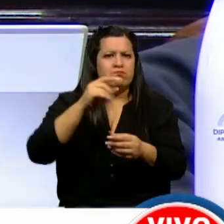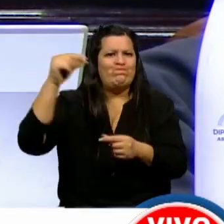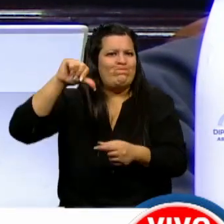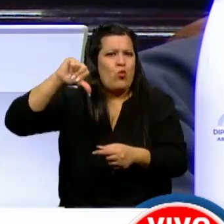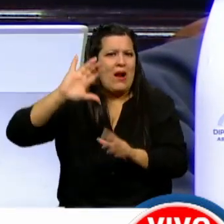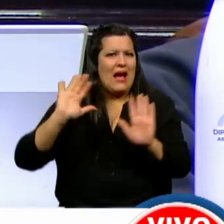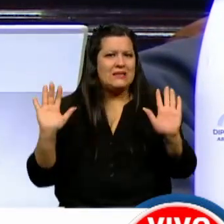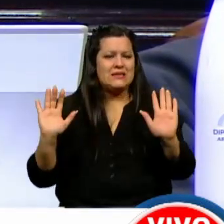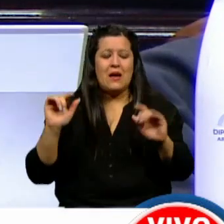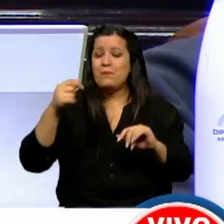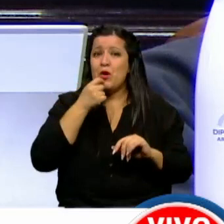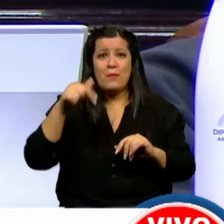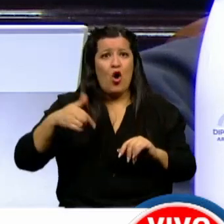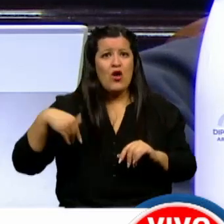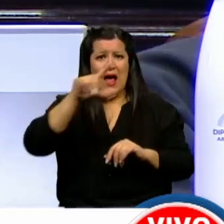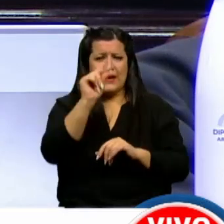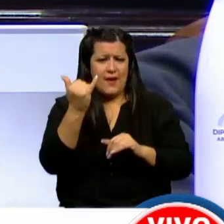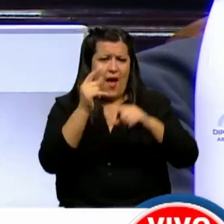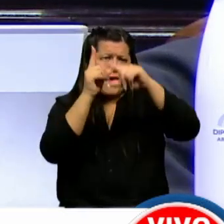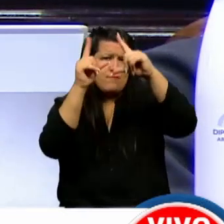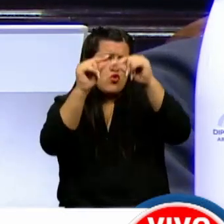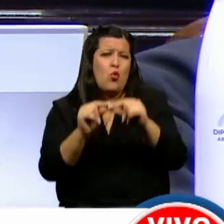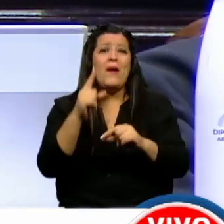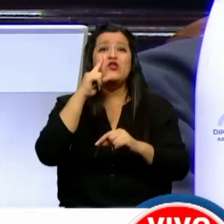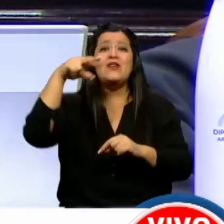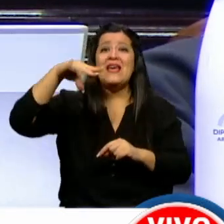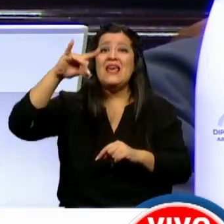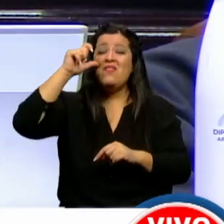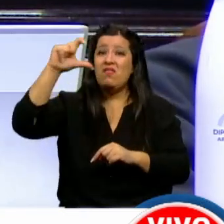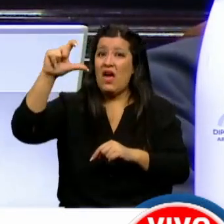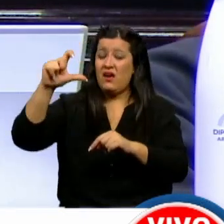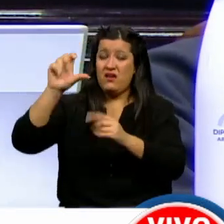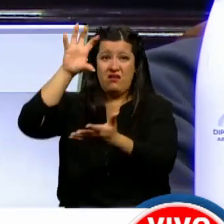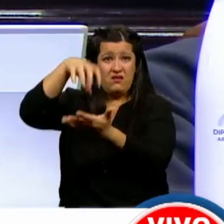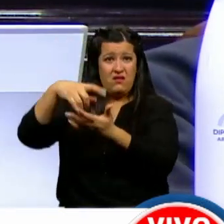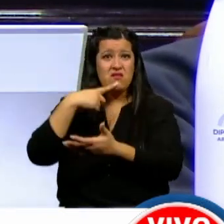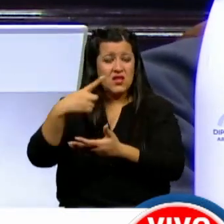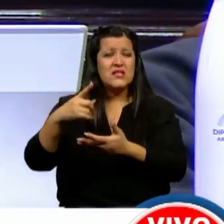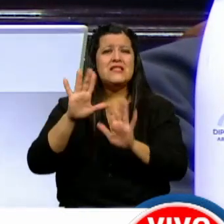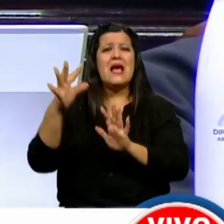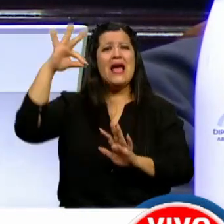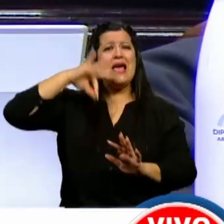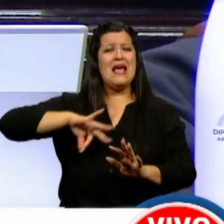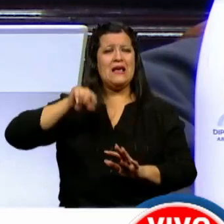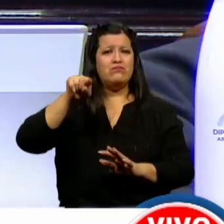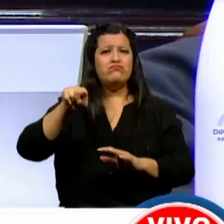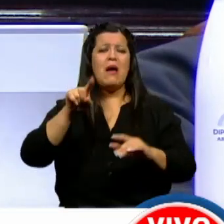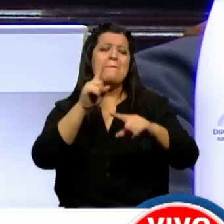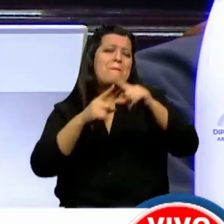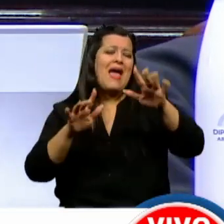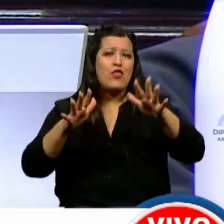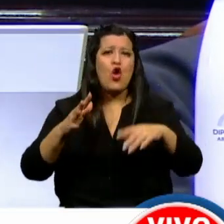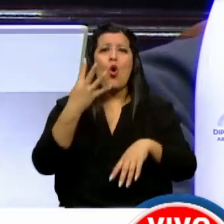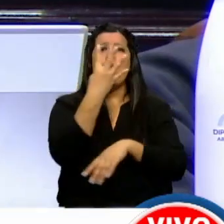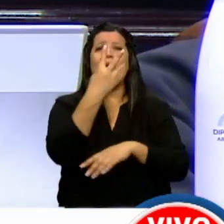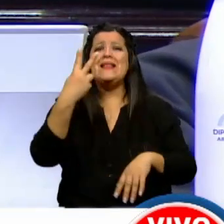En la Argentina de hoy, tengo los números acá del INDEC, el ingreso medio de los trabajadores es de